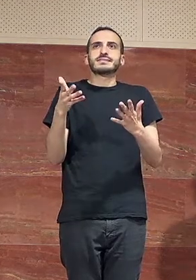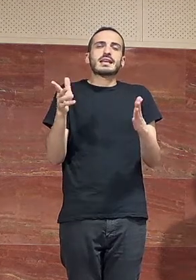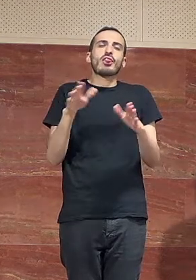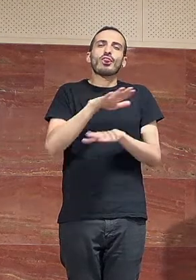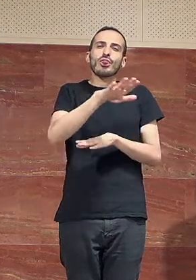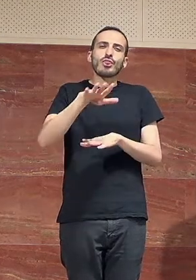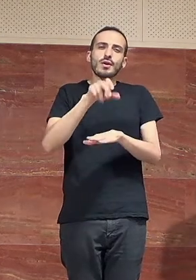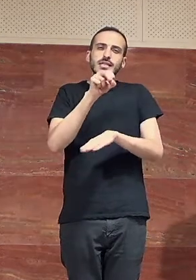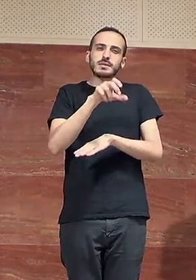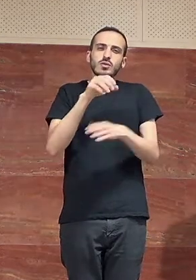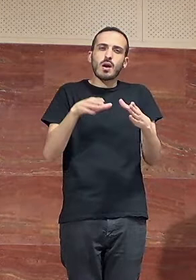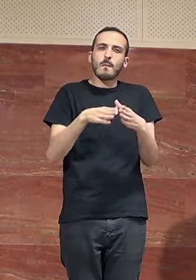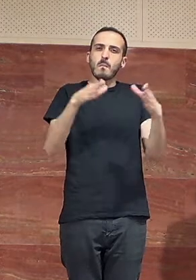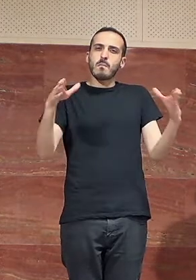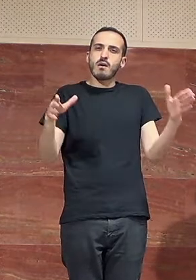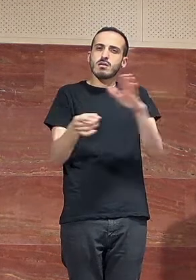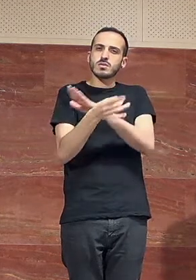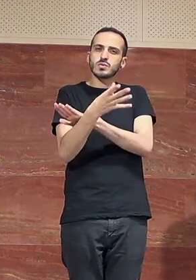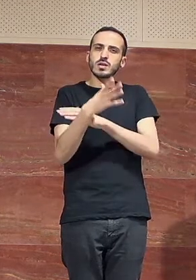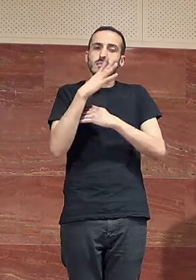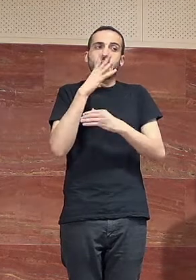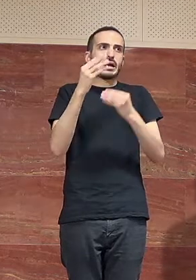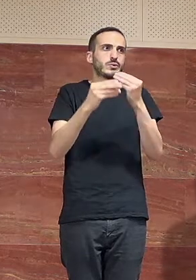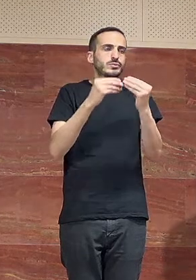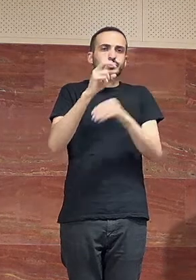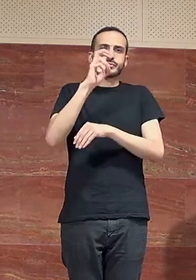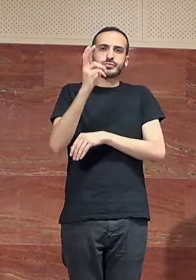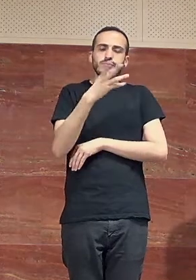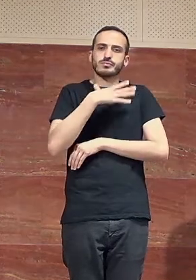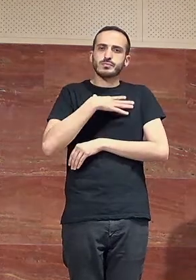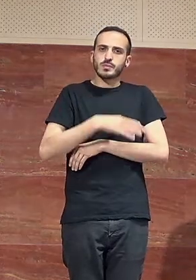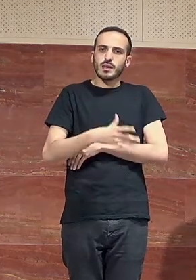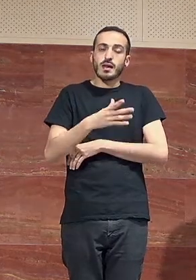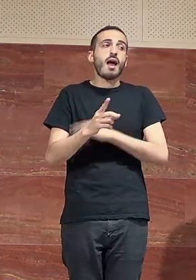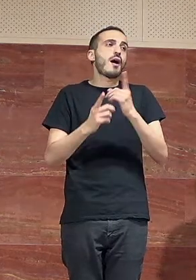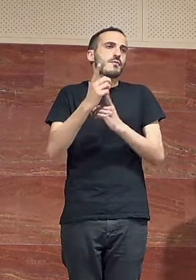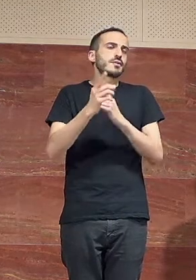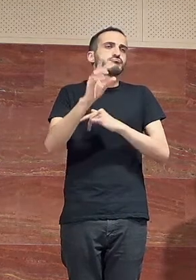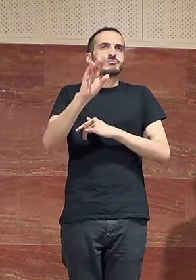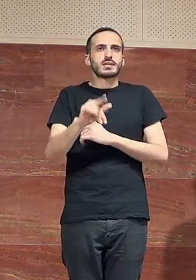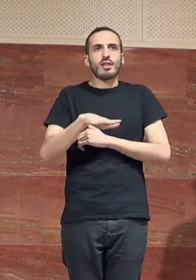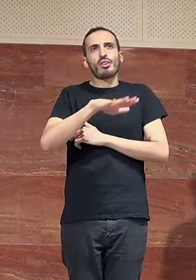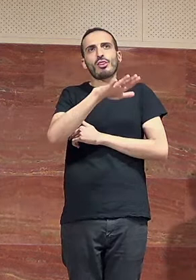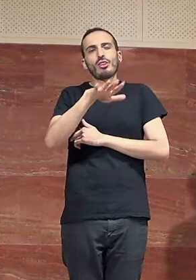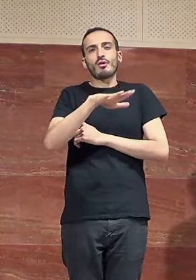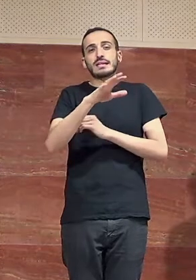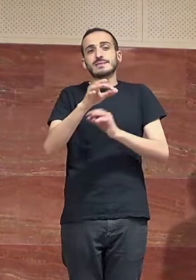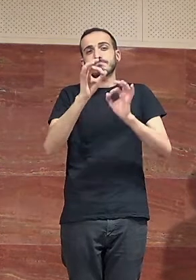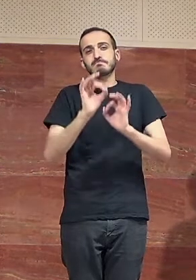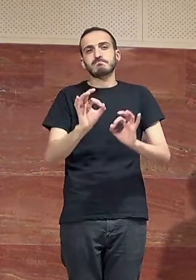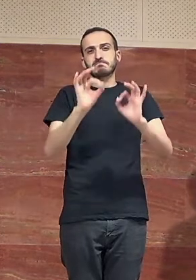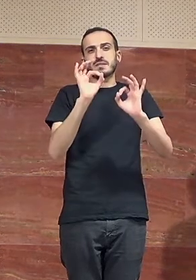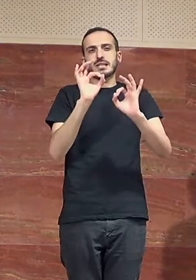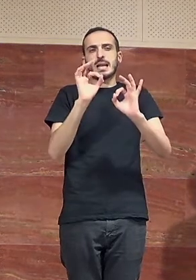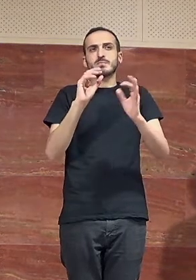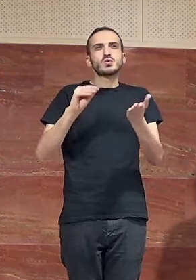derivados de segregación de otros usos que pueden ocasionar. Hay veces que sí, hay algunas zonas en las que la única solución